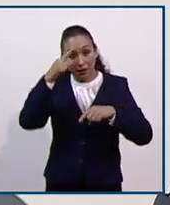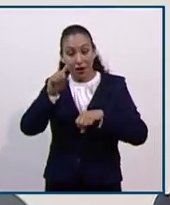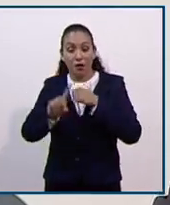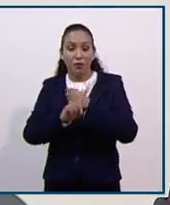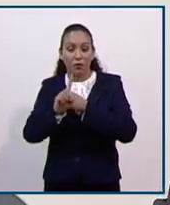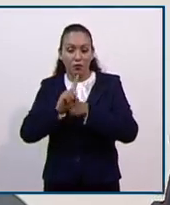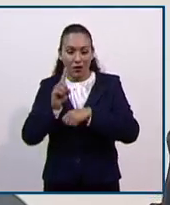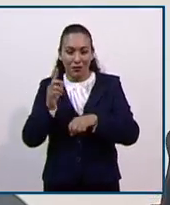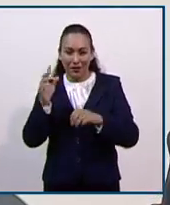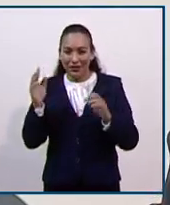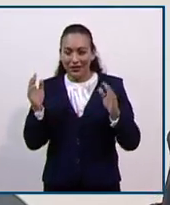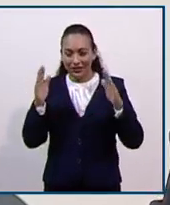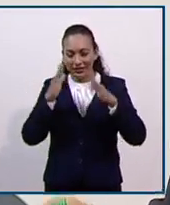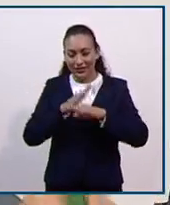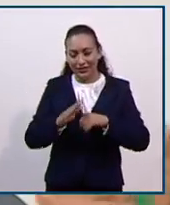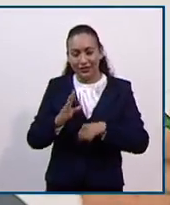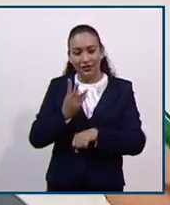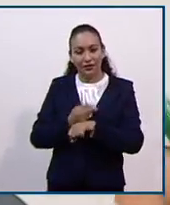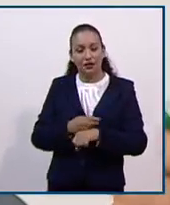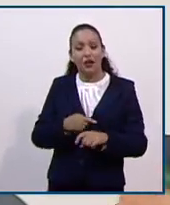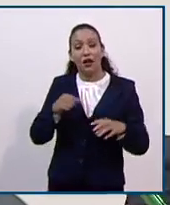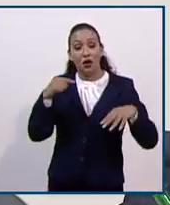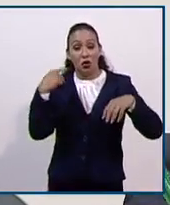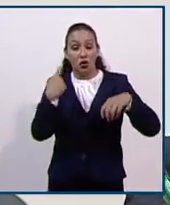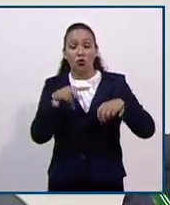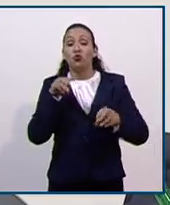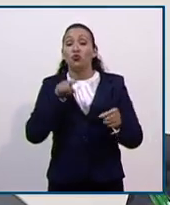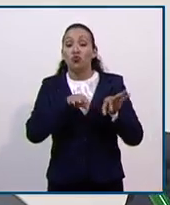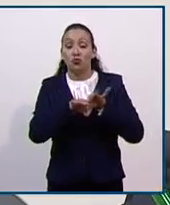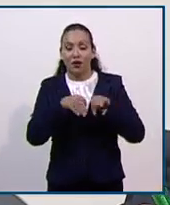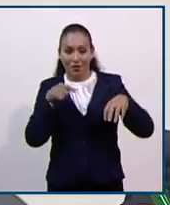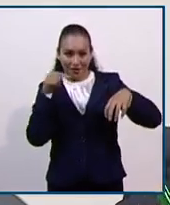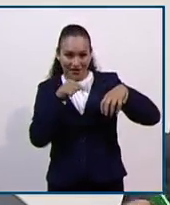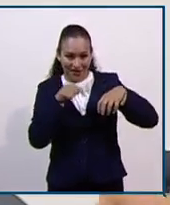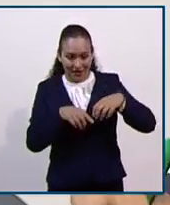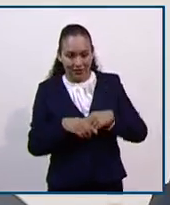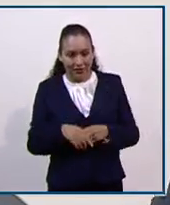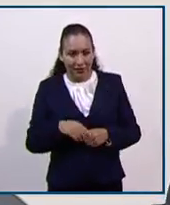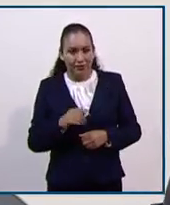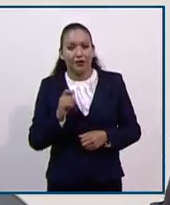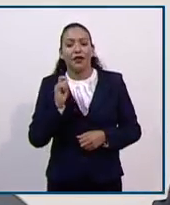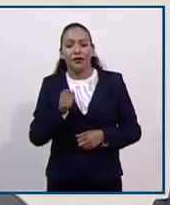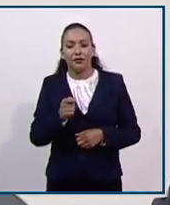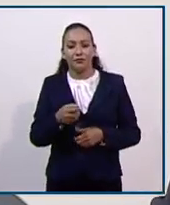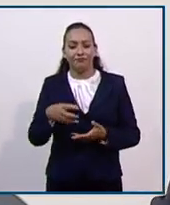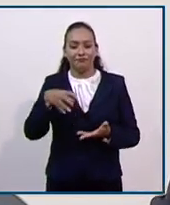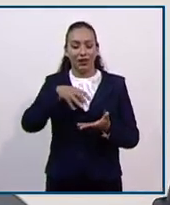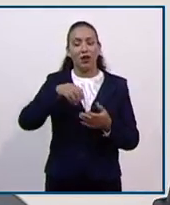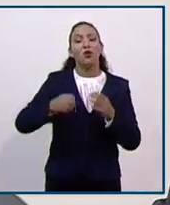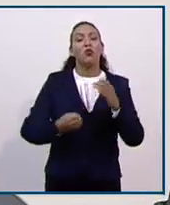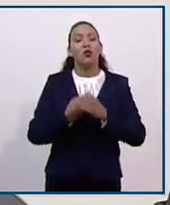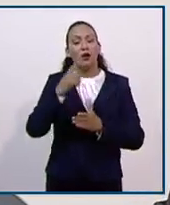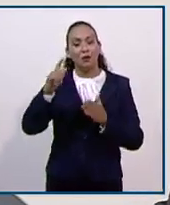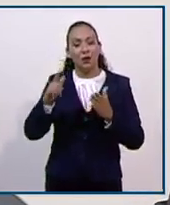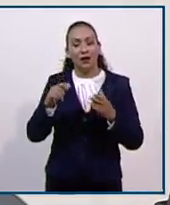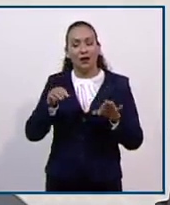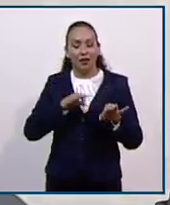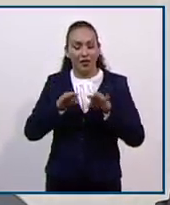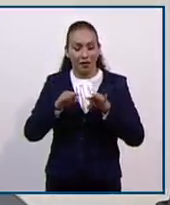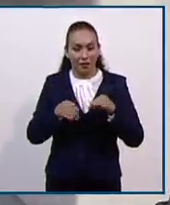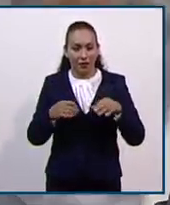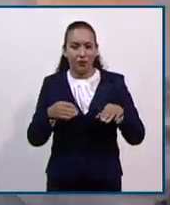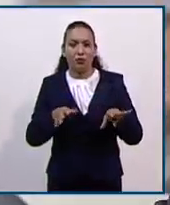Controversias tendrá un papel fundamental en la implementación de esta ley. Su